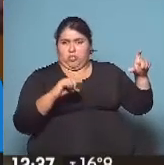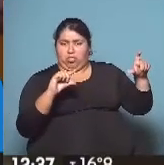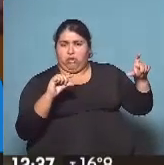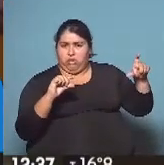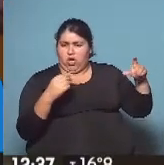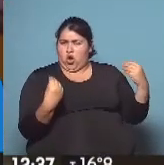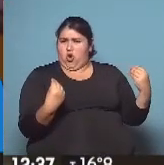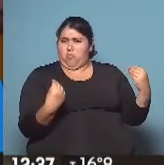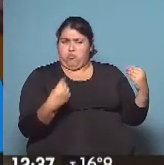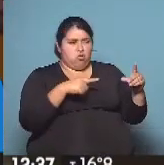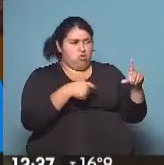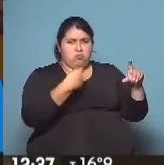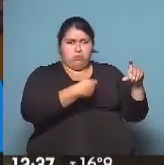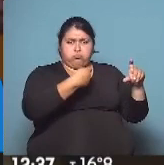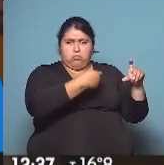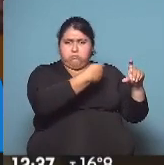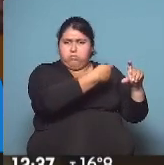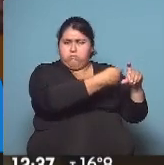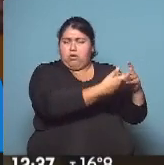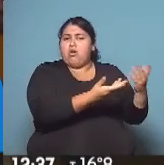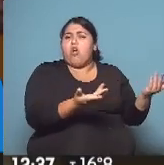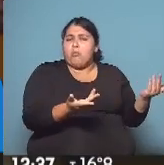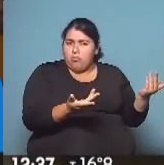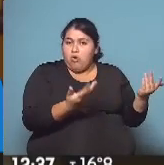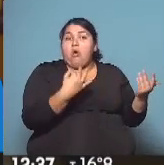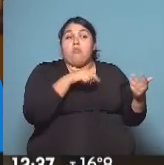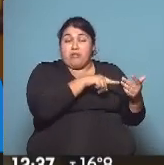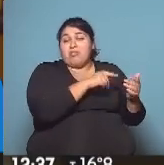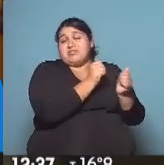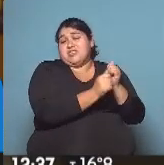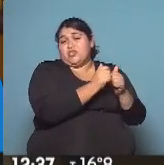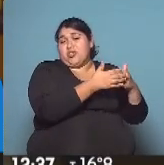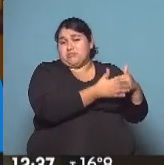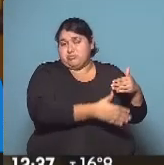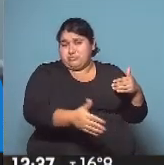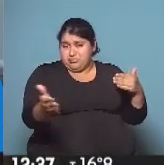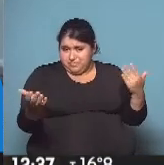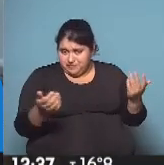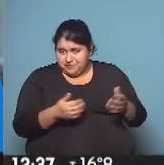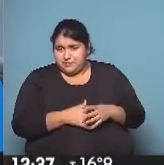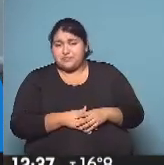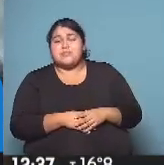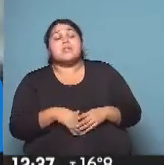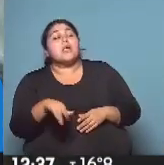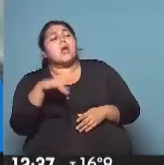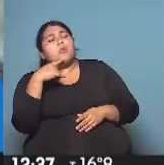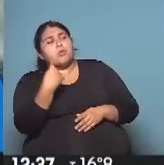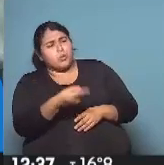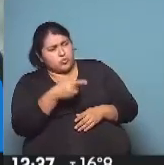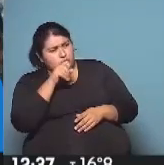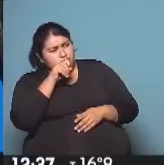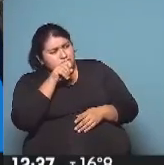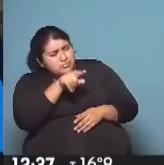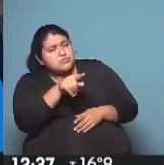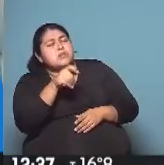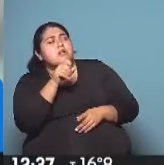o subiendo impuestos. Sí. Y esa es la historia argentina a lo largo de las Ahora, últimas Esteban, décadas, esto que ¿no? vos estás diciendo, ¿no es una cuestión de sentido común? A cualquiera que